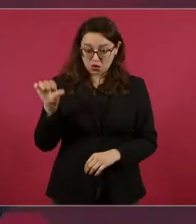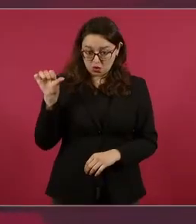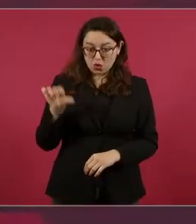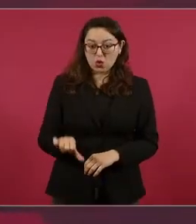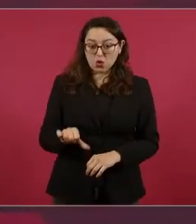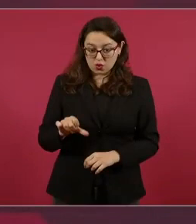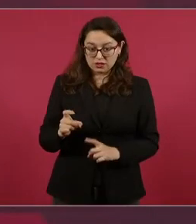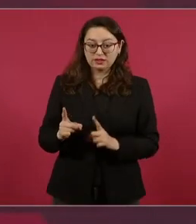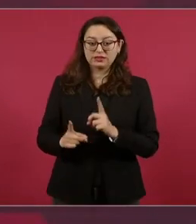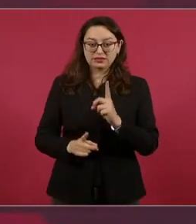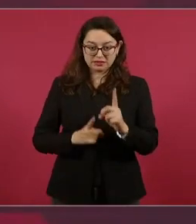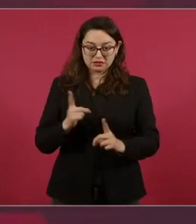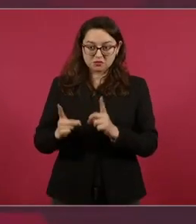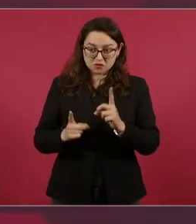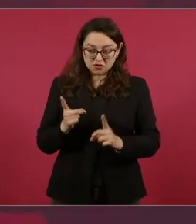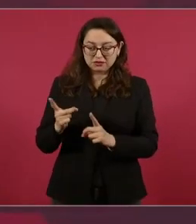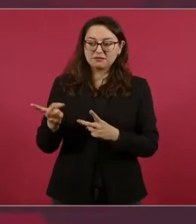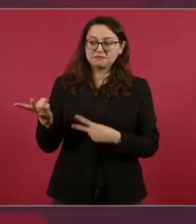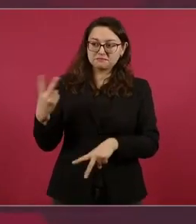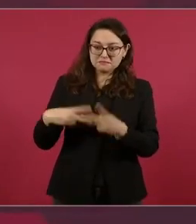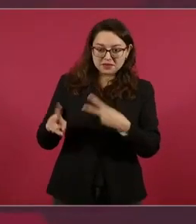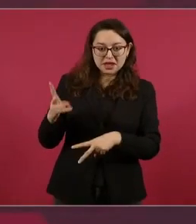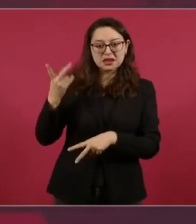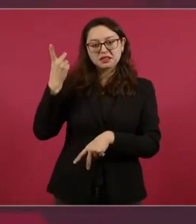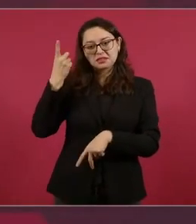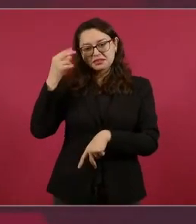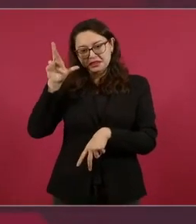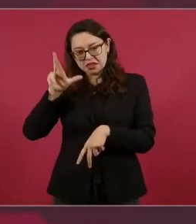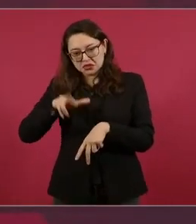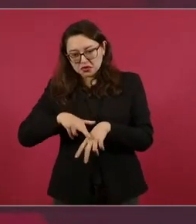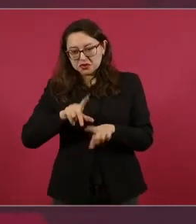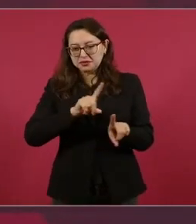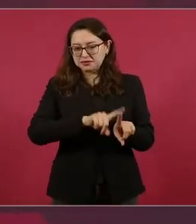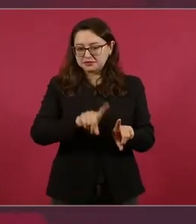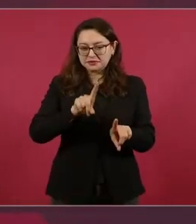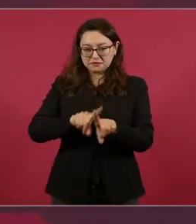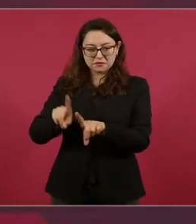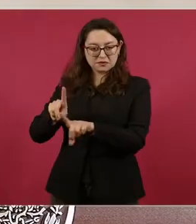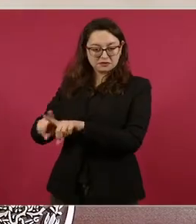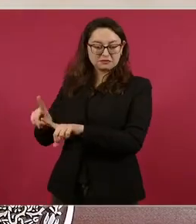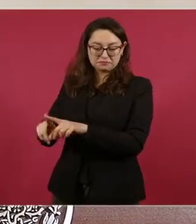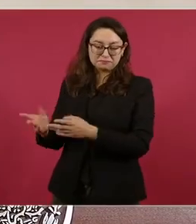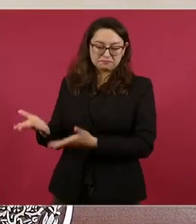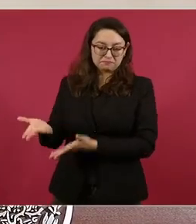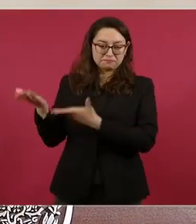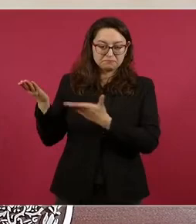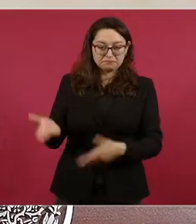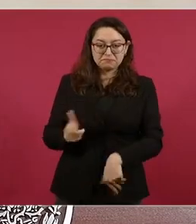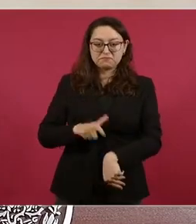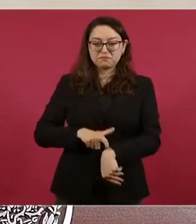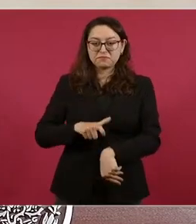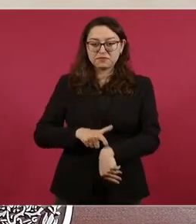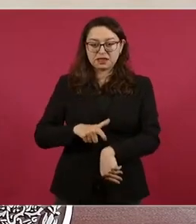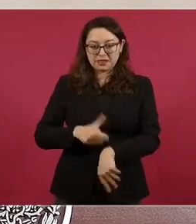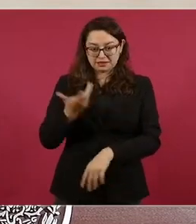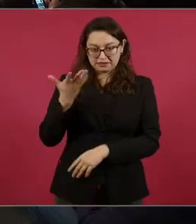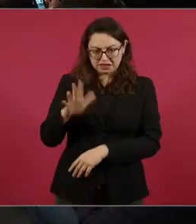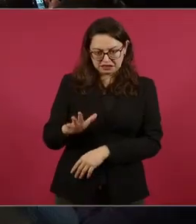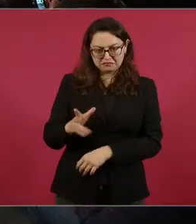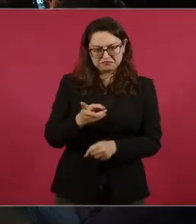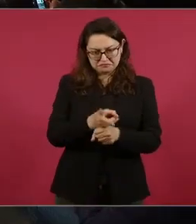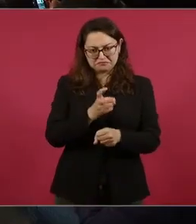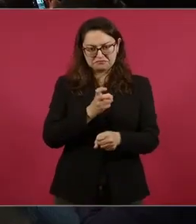eh directivos o sea del béisbol y vienen deportistas a las 10 les